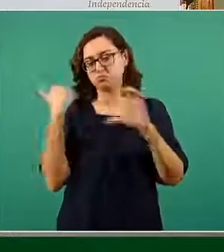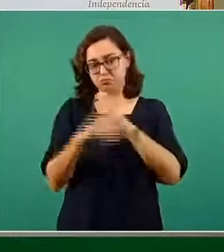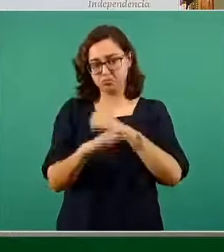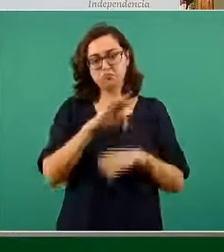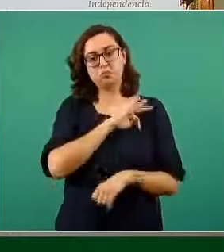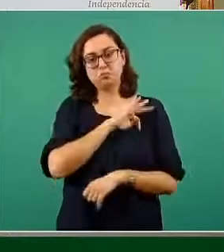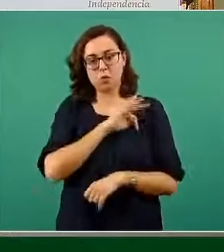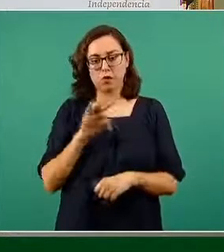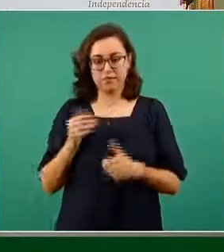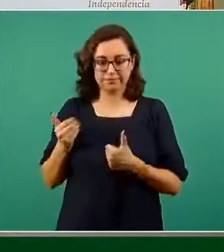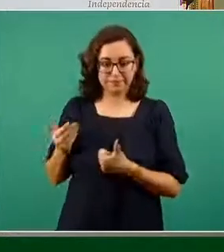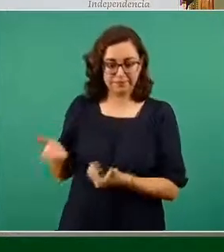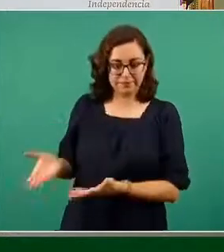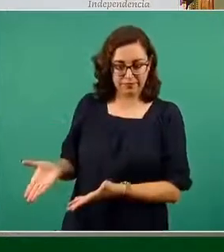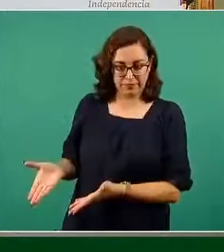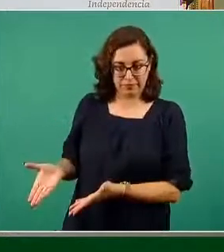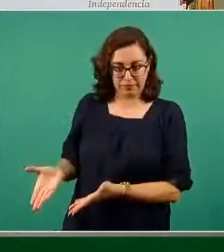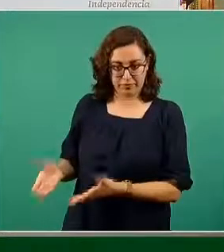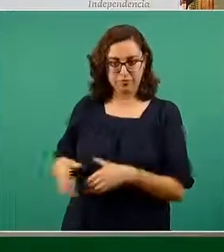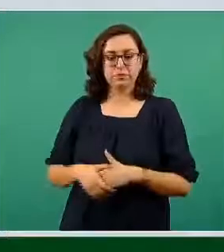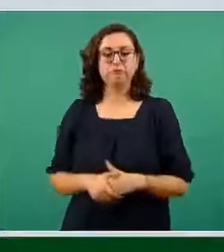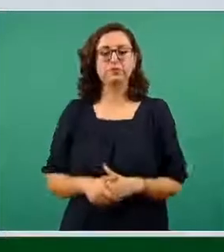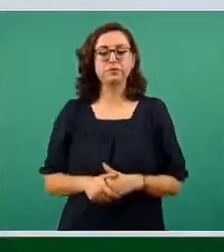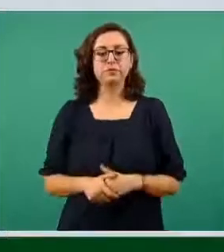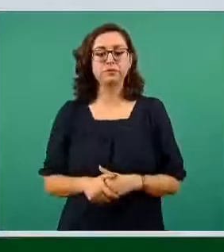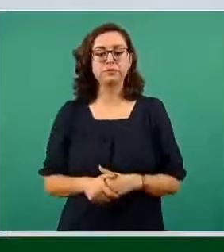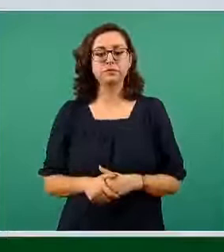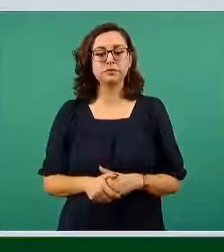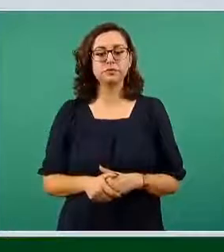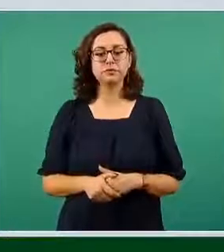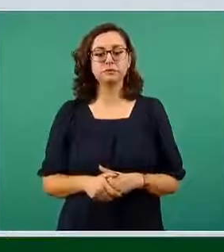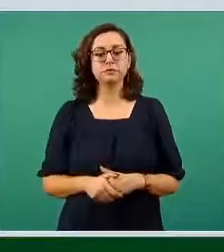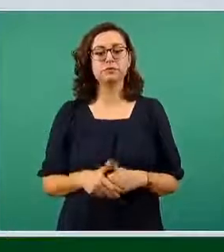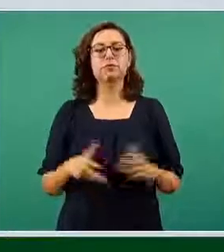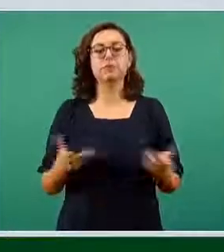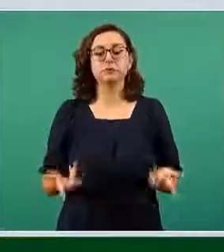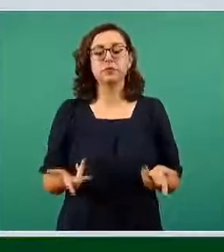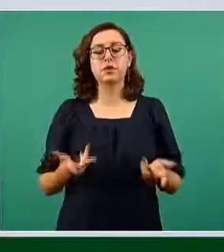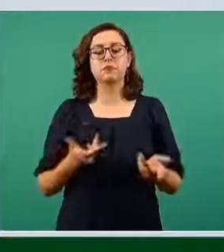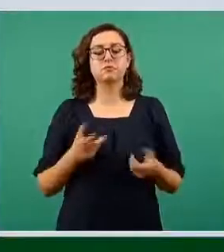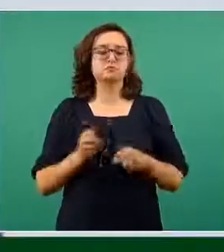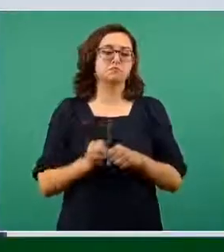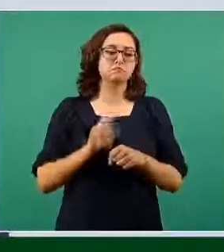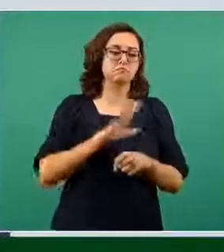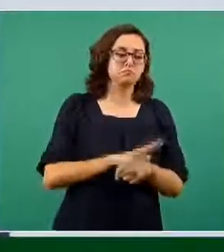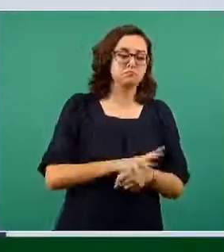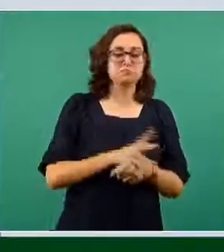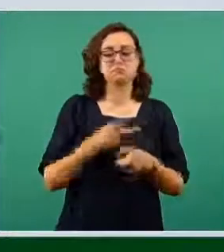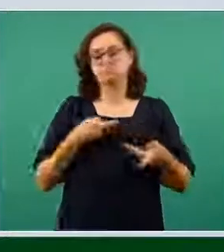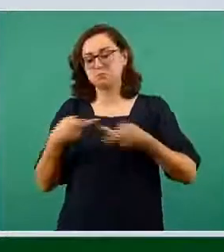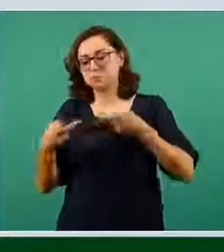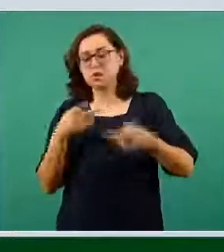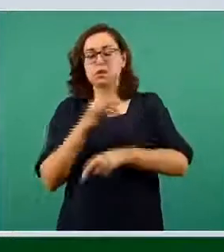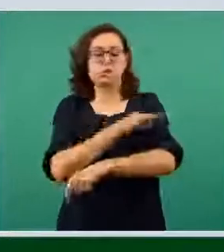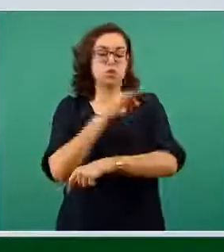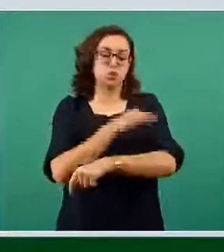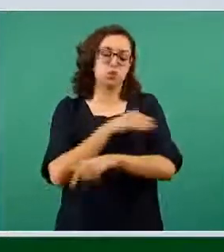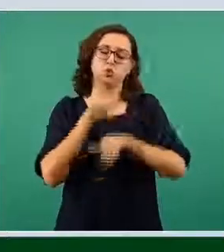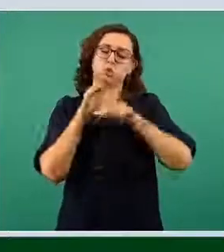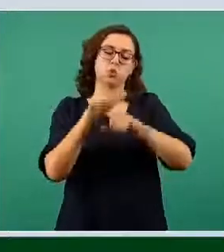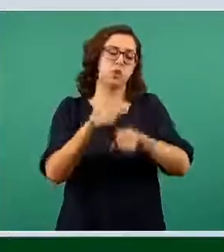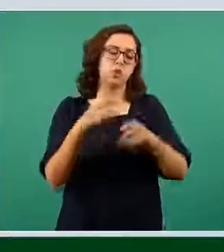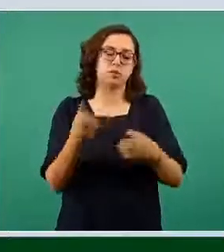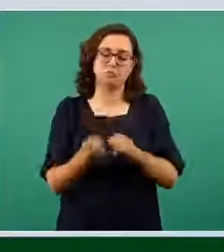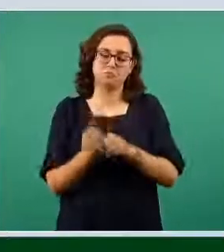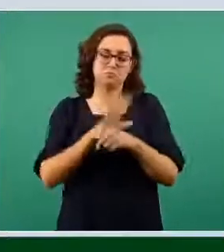a la epidemia de COVID-19 o la Estrategia Nacional de Vacunación o cualquier otro tema relacionado con